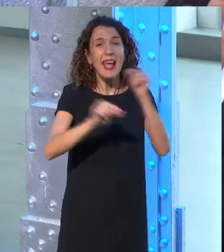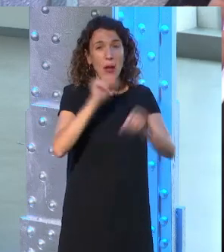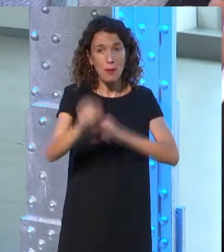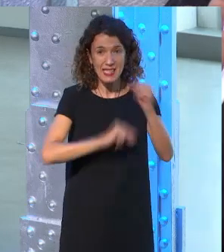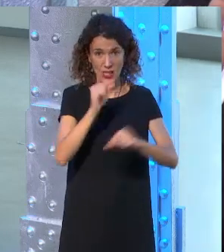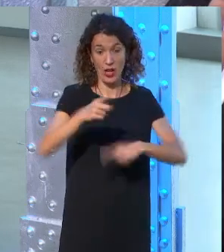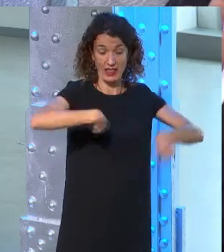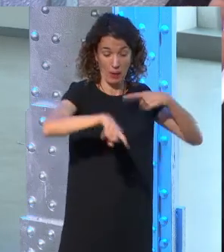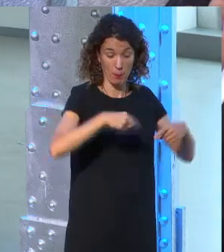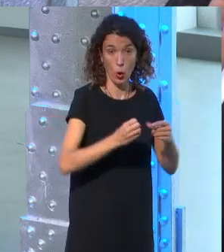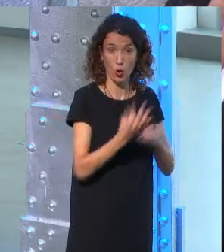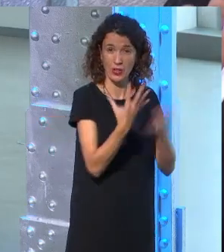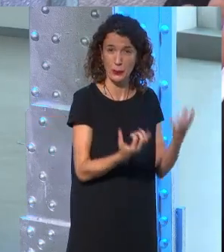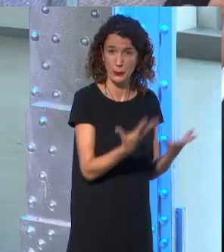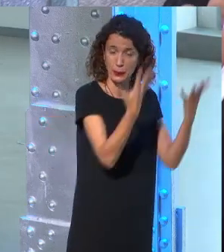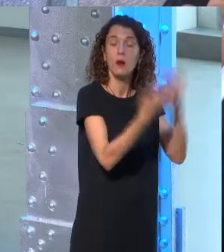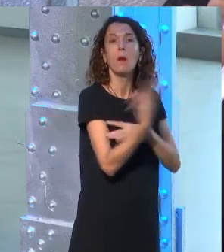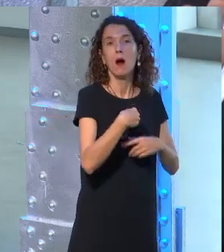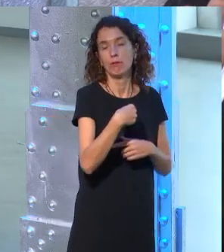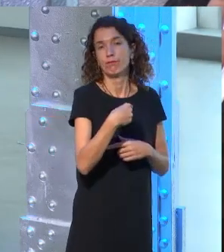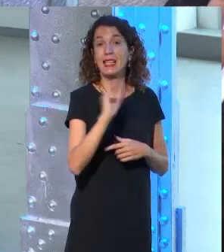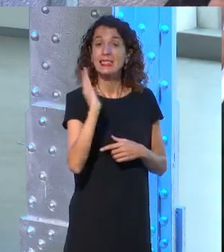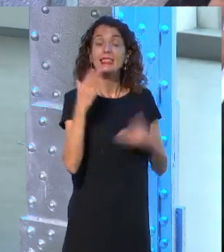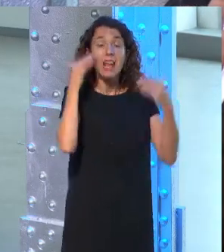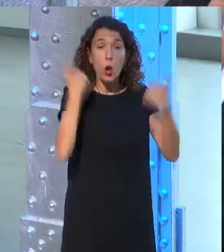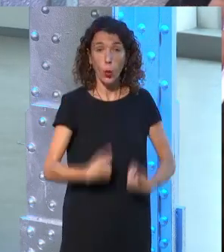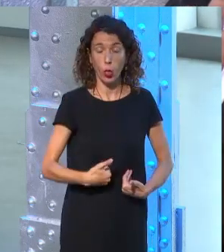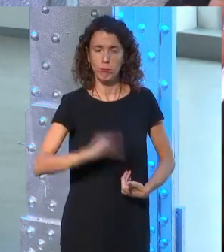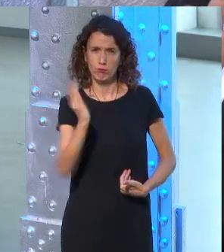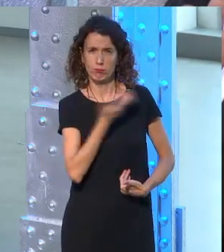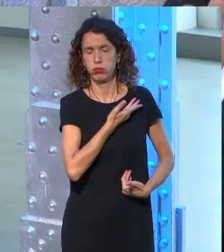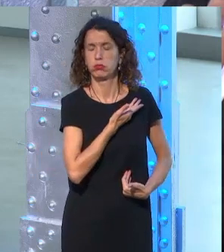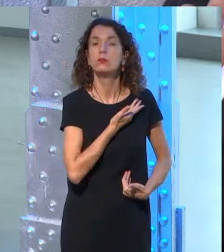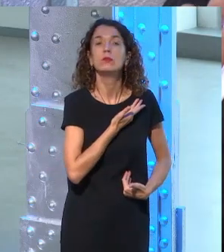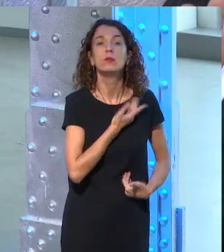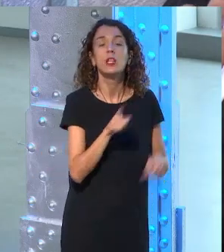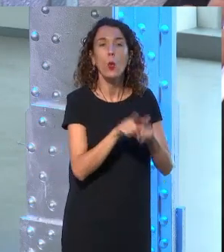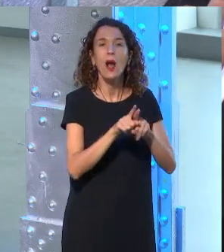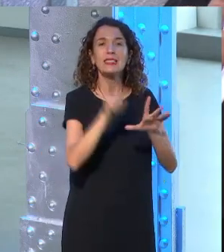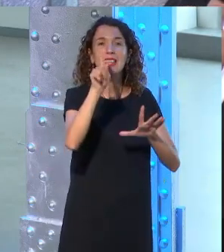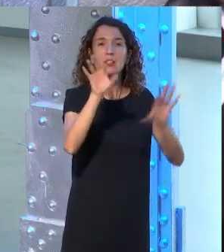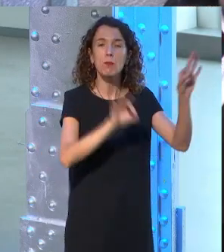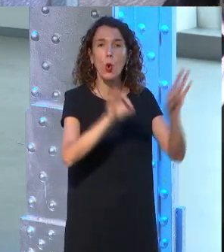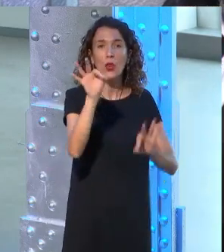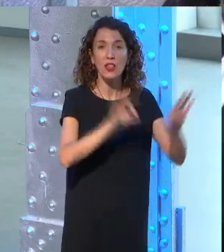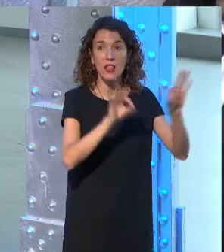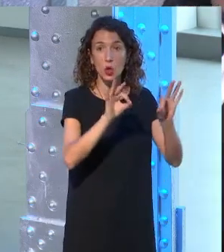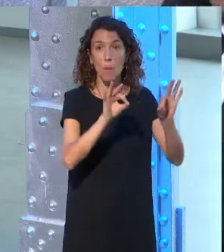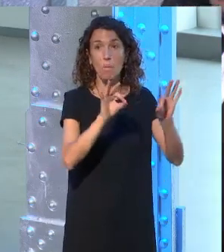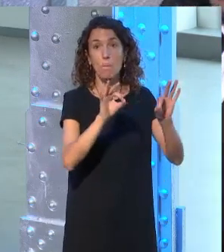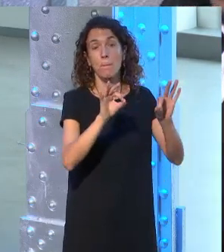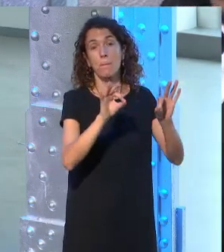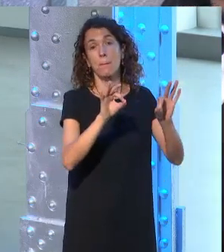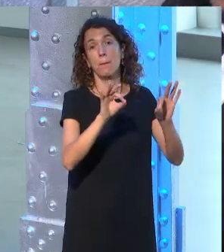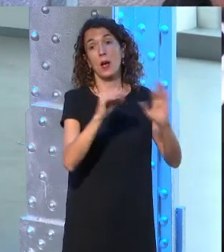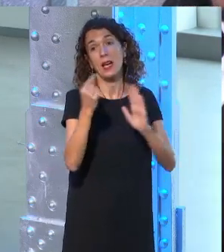de transporte y los impactos negativos sobre la salud humana son un 6% superiores a